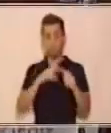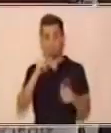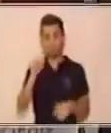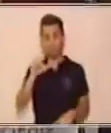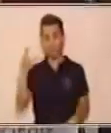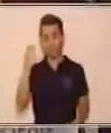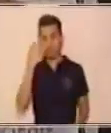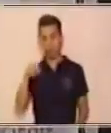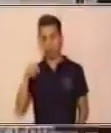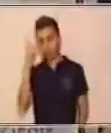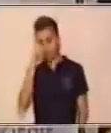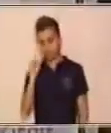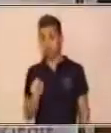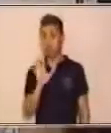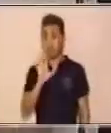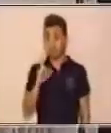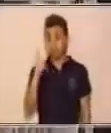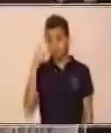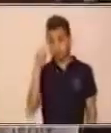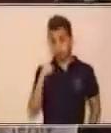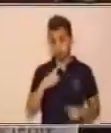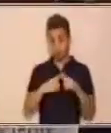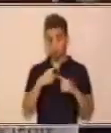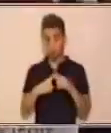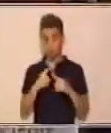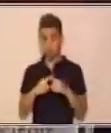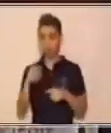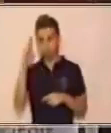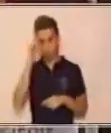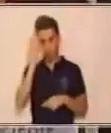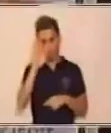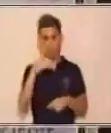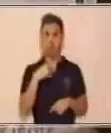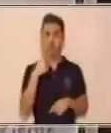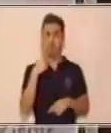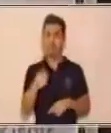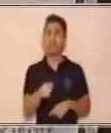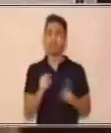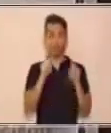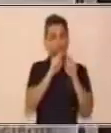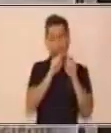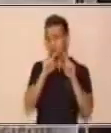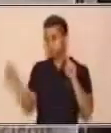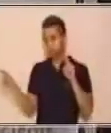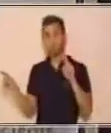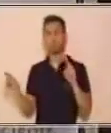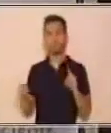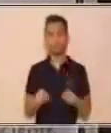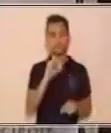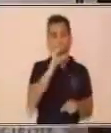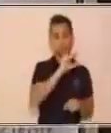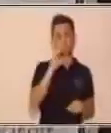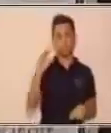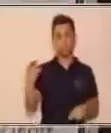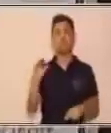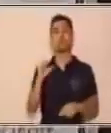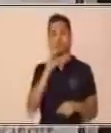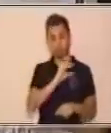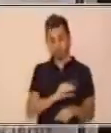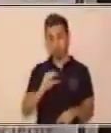la multiplicación es directa y se hace numerador por numerador y denominador por